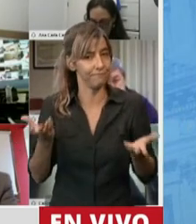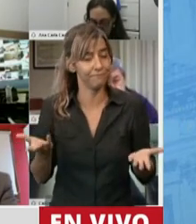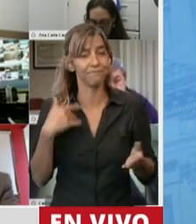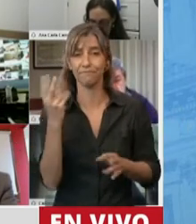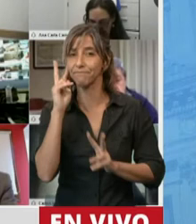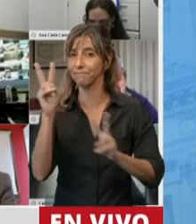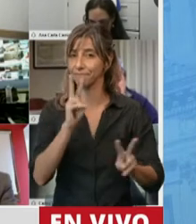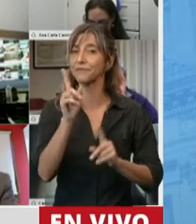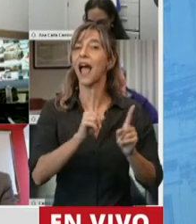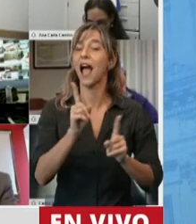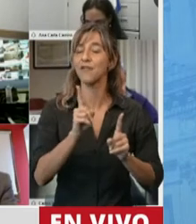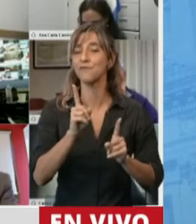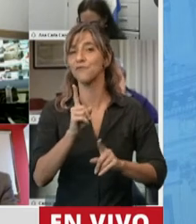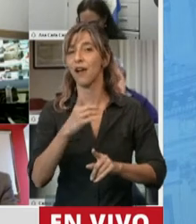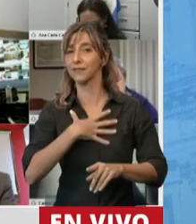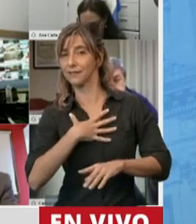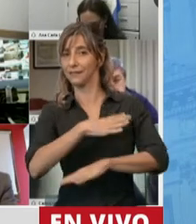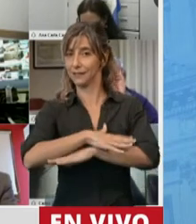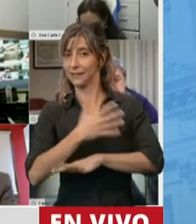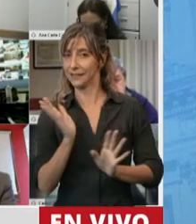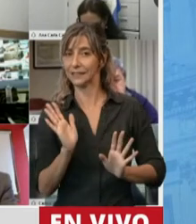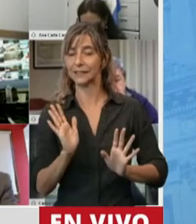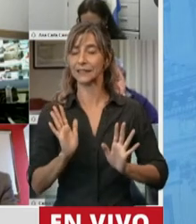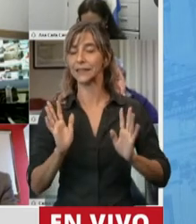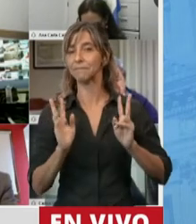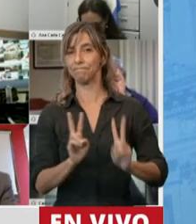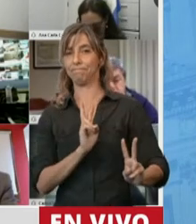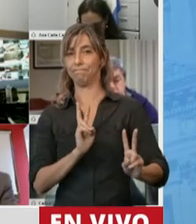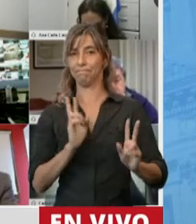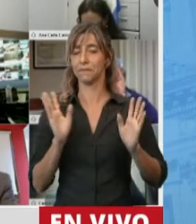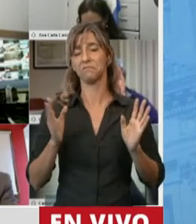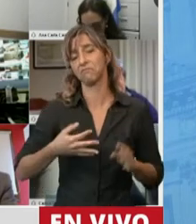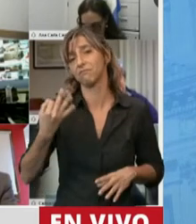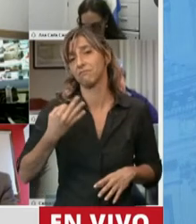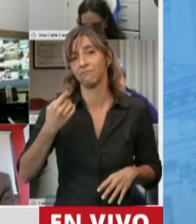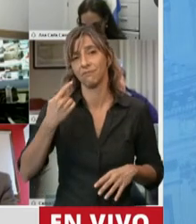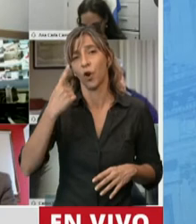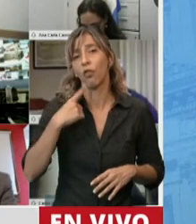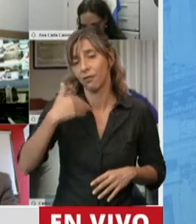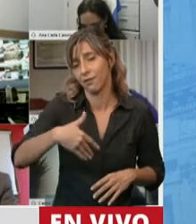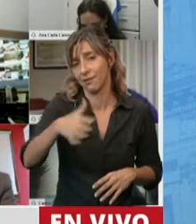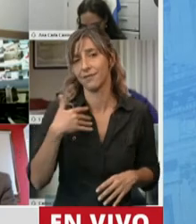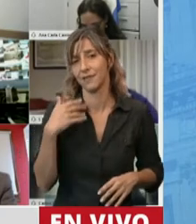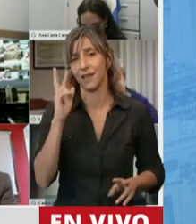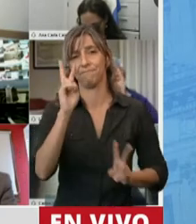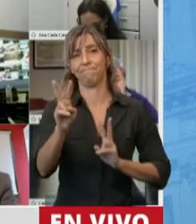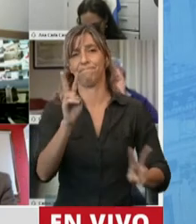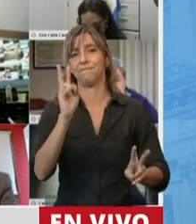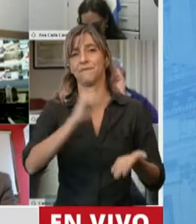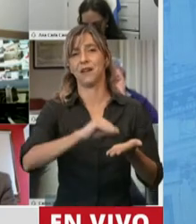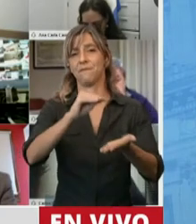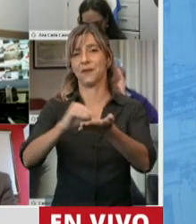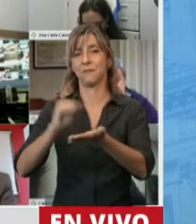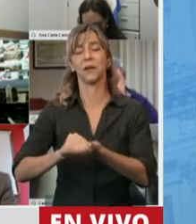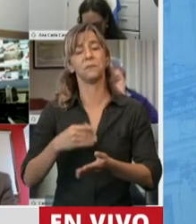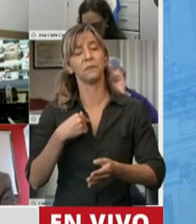actitudes de alguna parte de la dirigencia, pero, y seguramente lo seguiremos viendo en los días que corren, pero quiero citar un ejemplo que